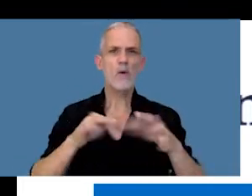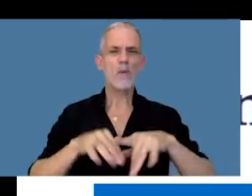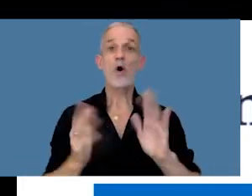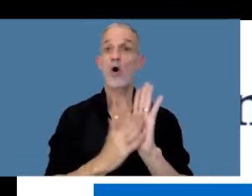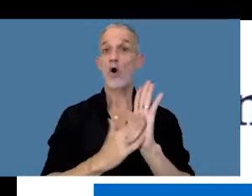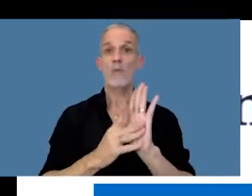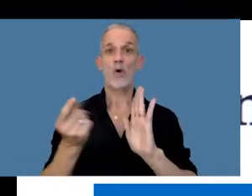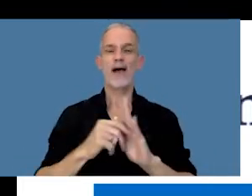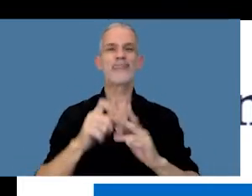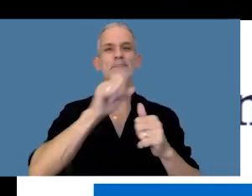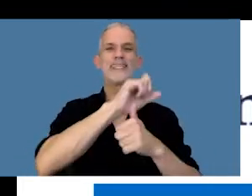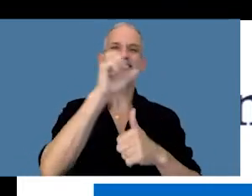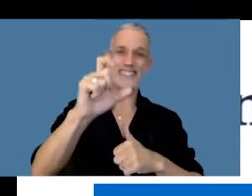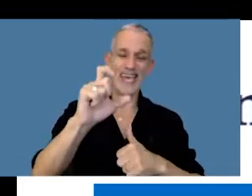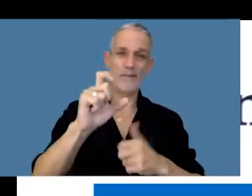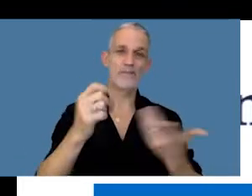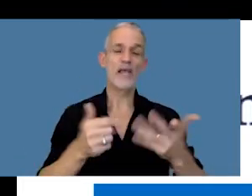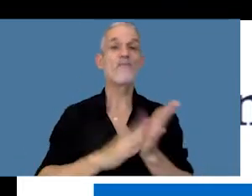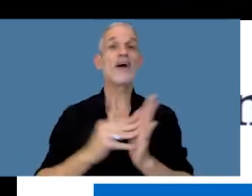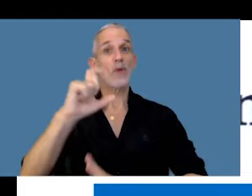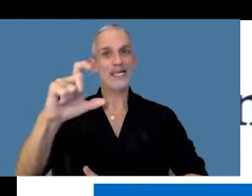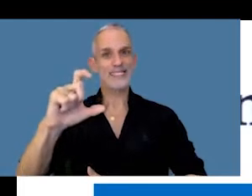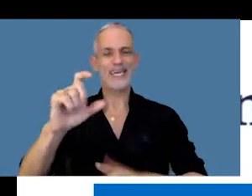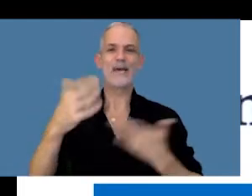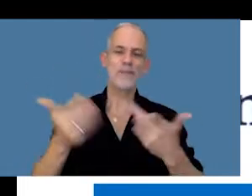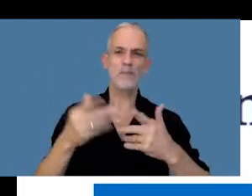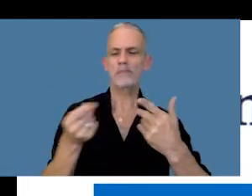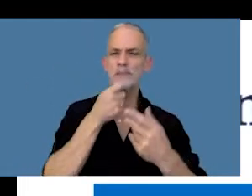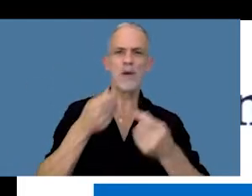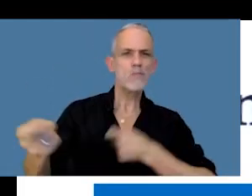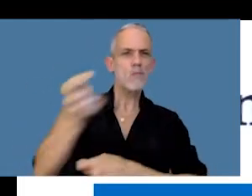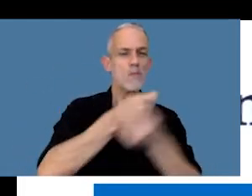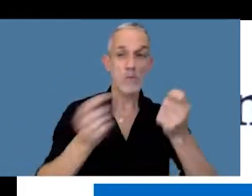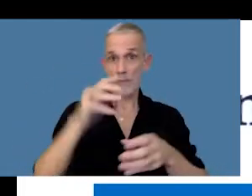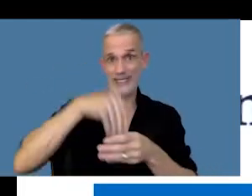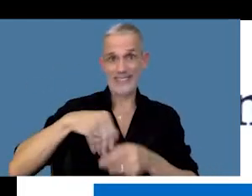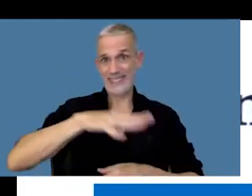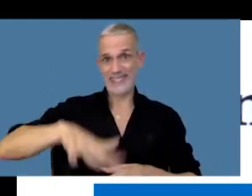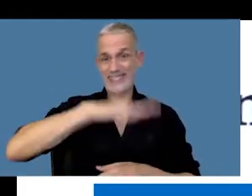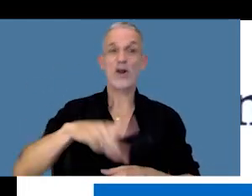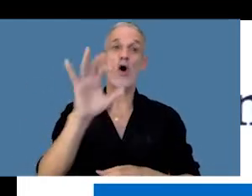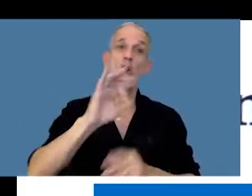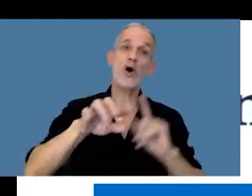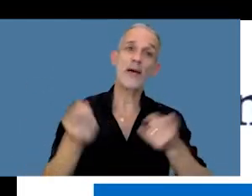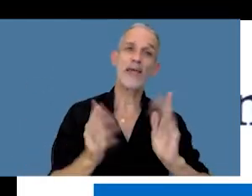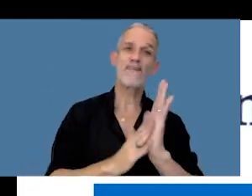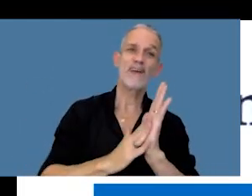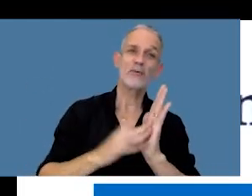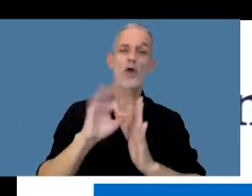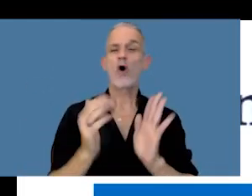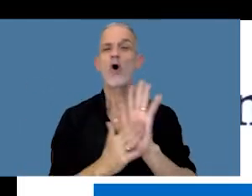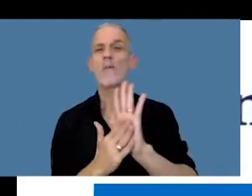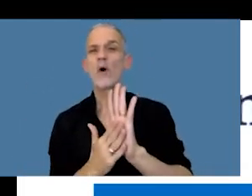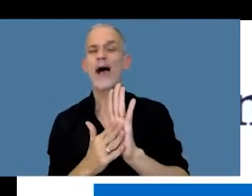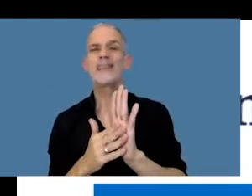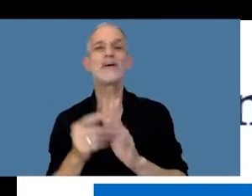comprobantes clase C si realiza operaciones en el mercado interno, o facturas o comprobantes